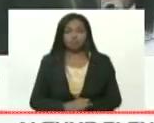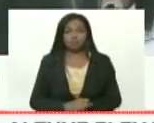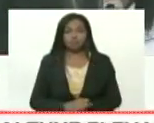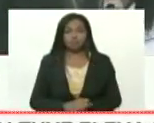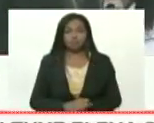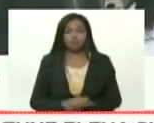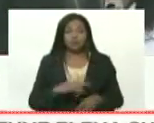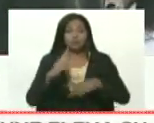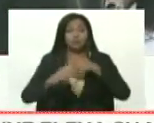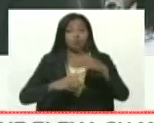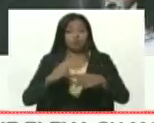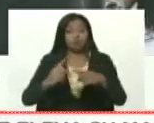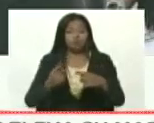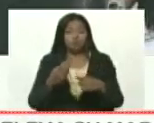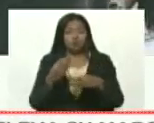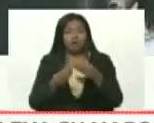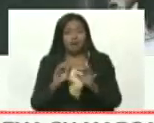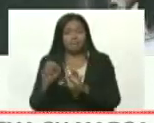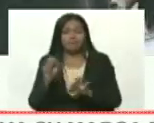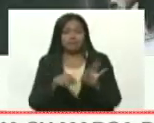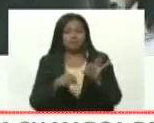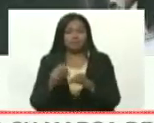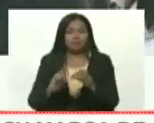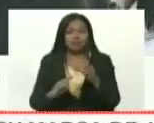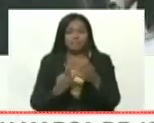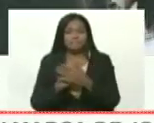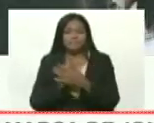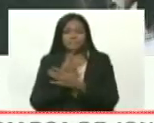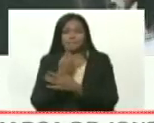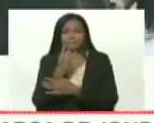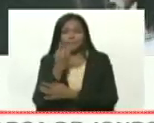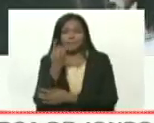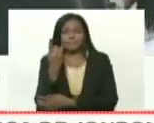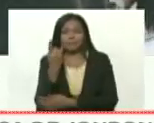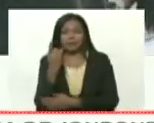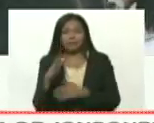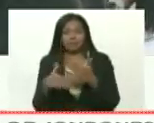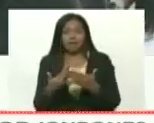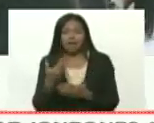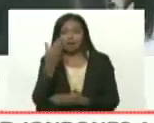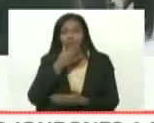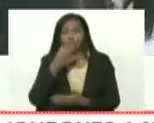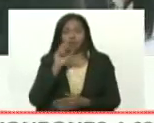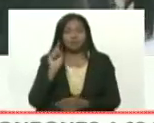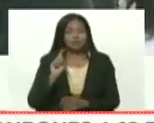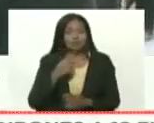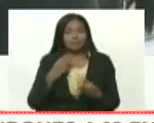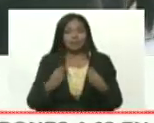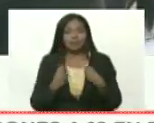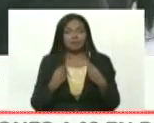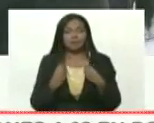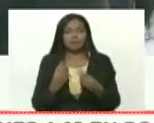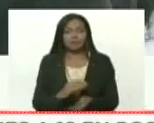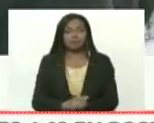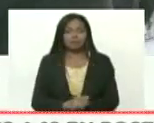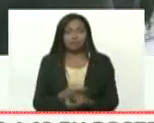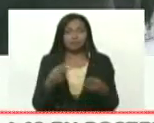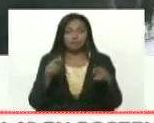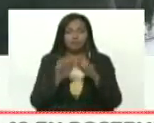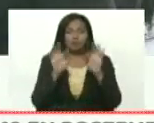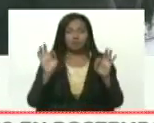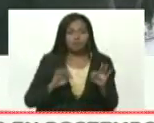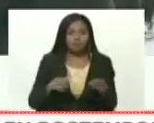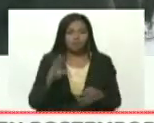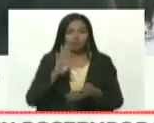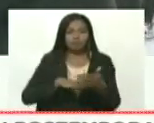con los procesos que se le hacen a esa semilla, crece y da los frutos necesarios para la vida. Igualmente, la